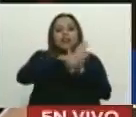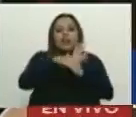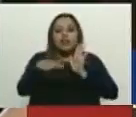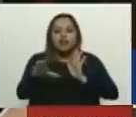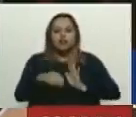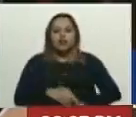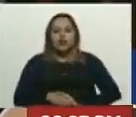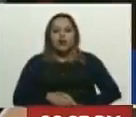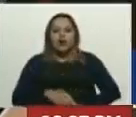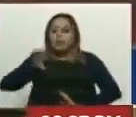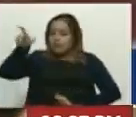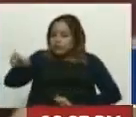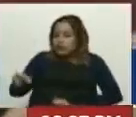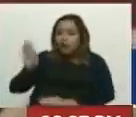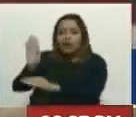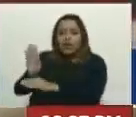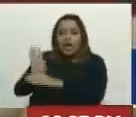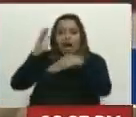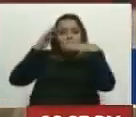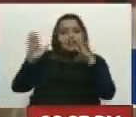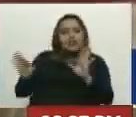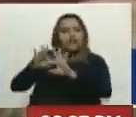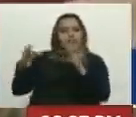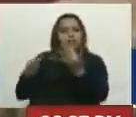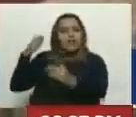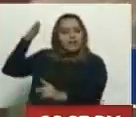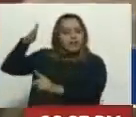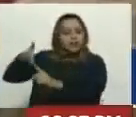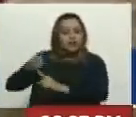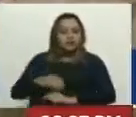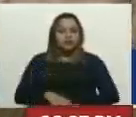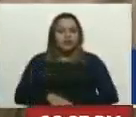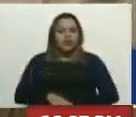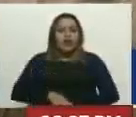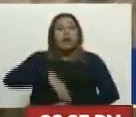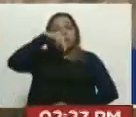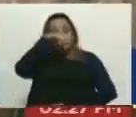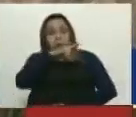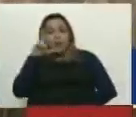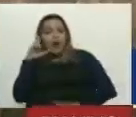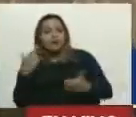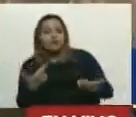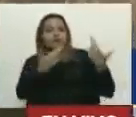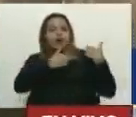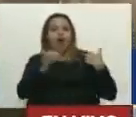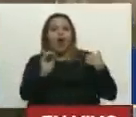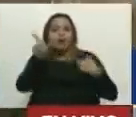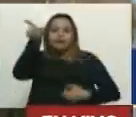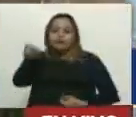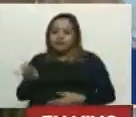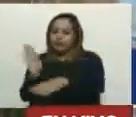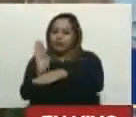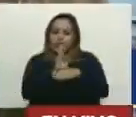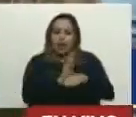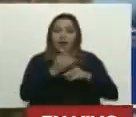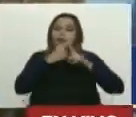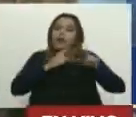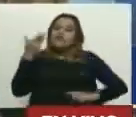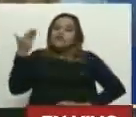ser cuidados y atendidos por sus familiares directos, ya sean padres, representantes o cuidadores. Pero para ello